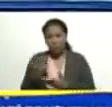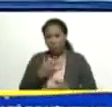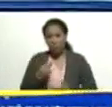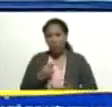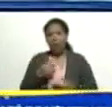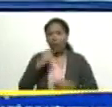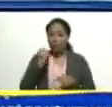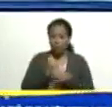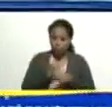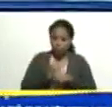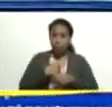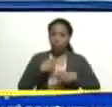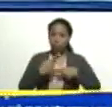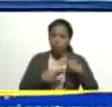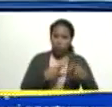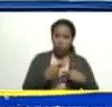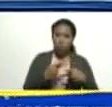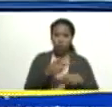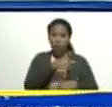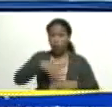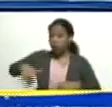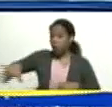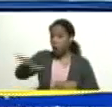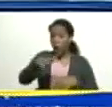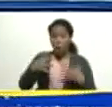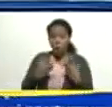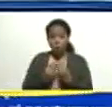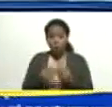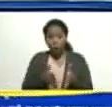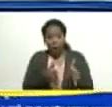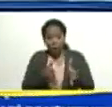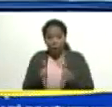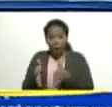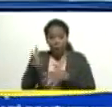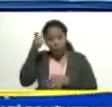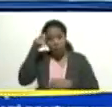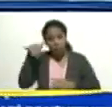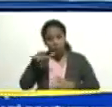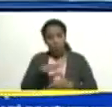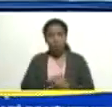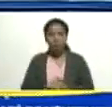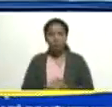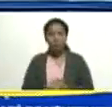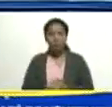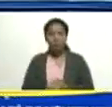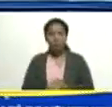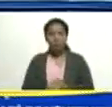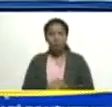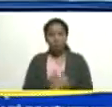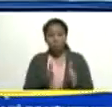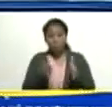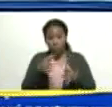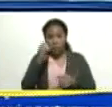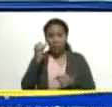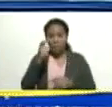producir. Y que ganemos todo. Que gane el país, que gane el pueblo. Que gane el que